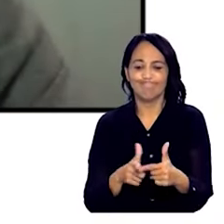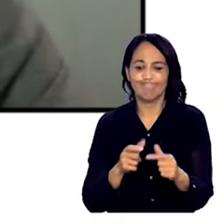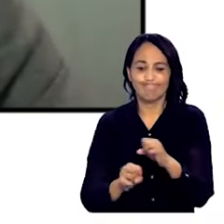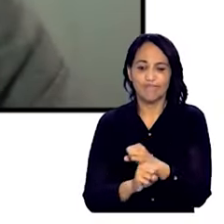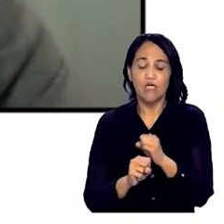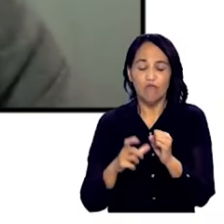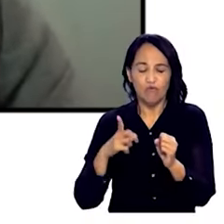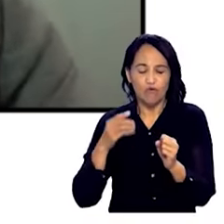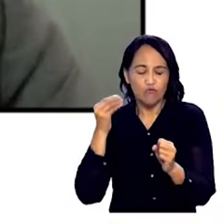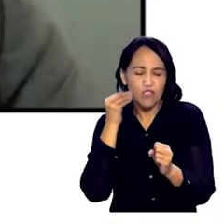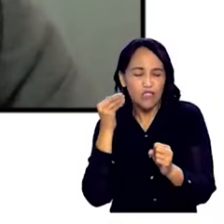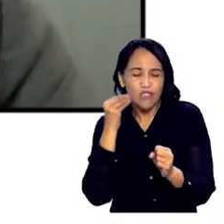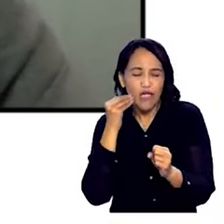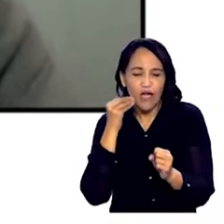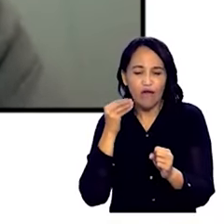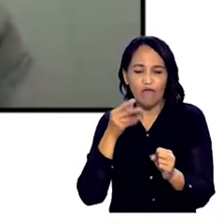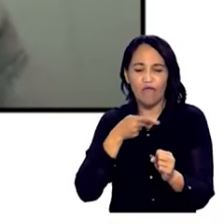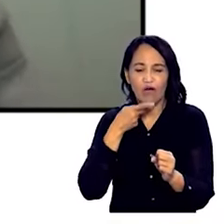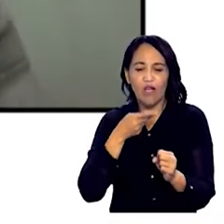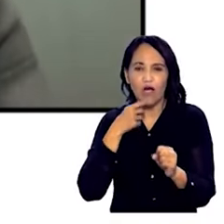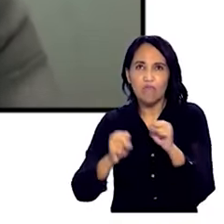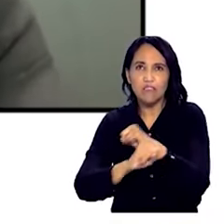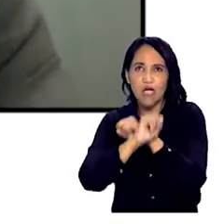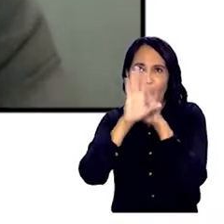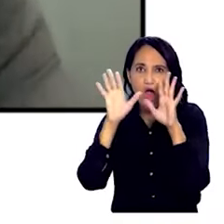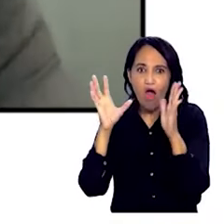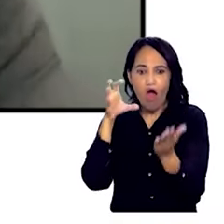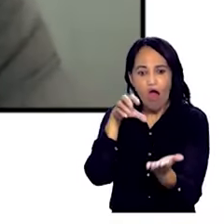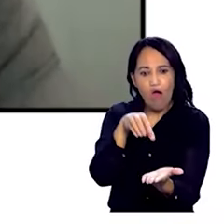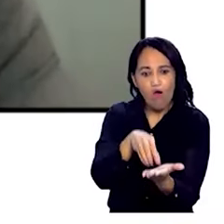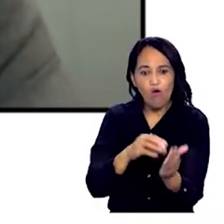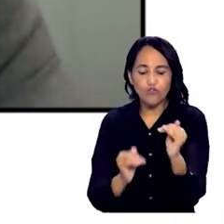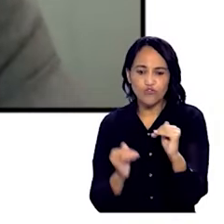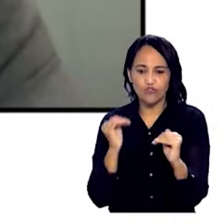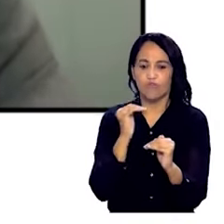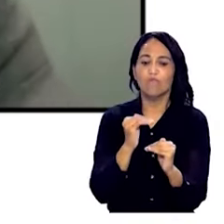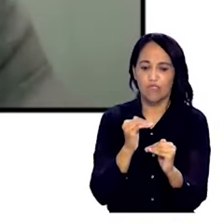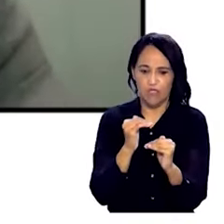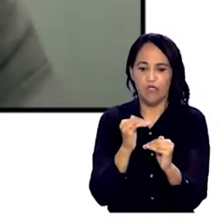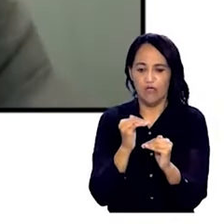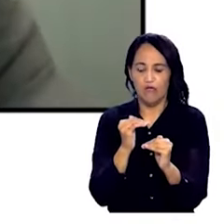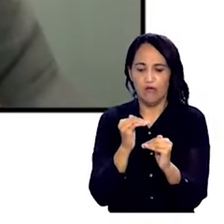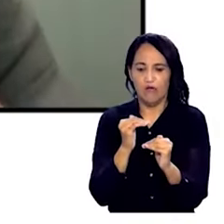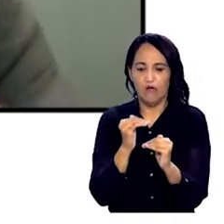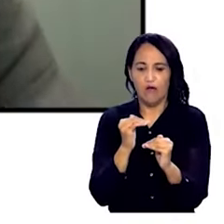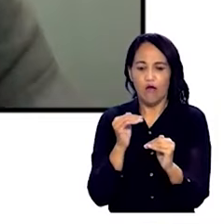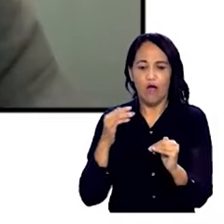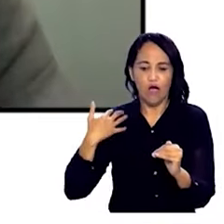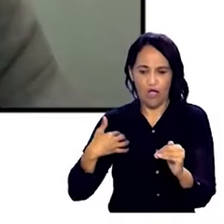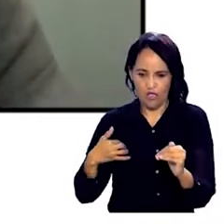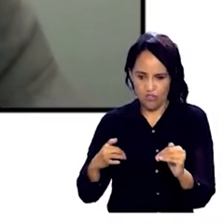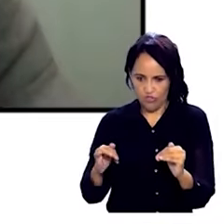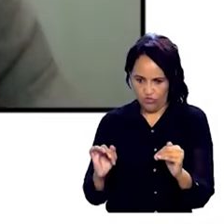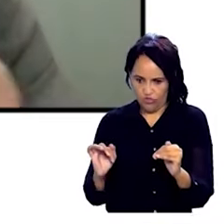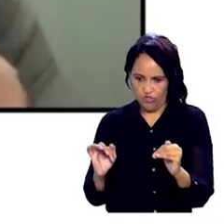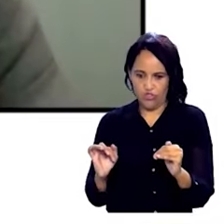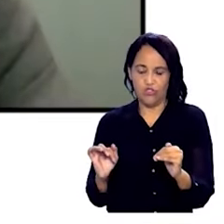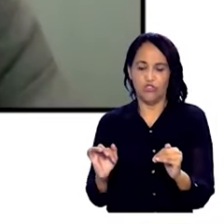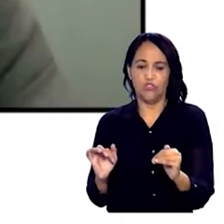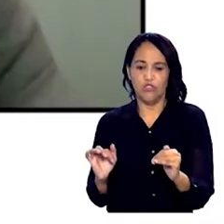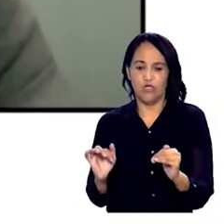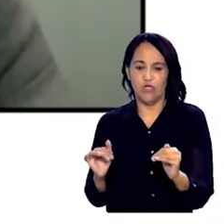cono la corte Suprema Argentina es República Federal federalismo argentino tiene